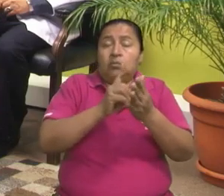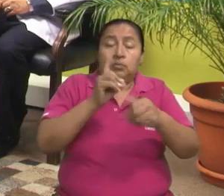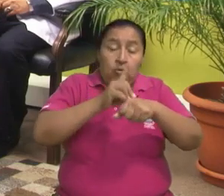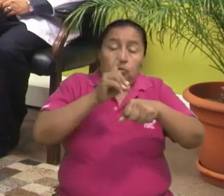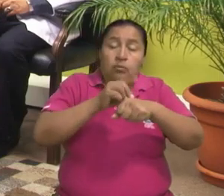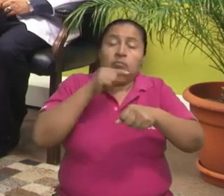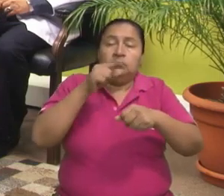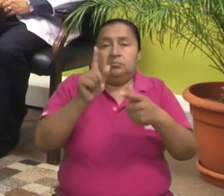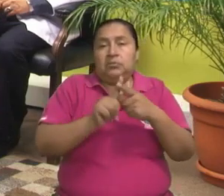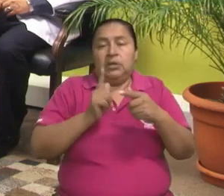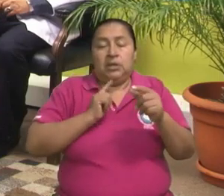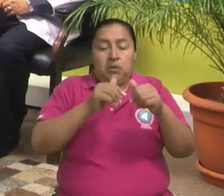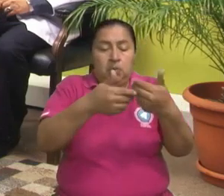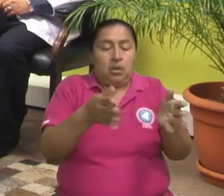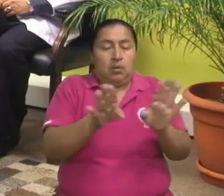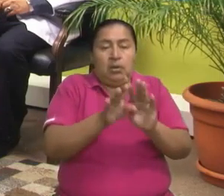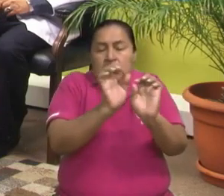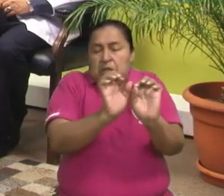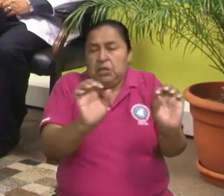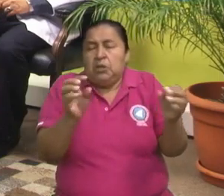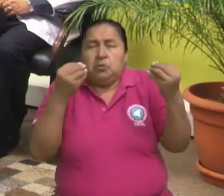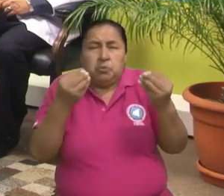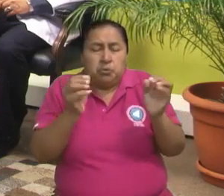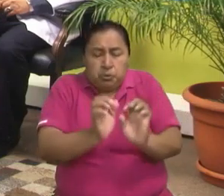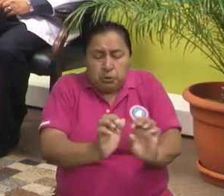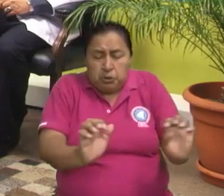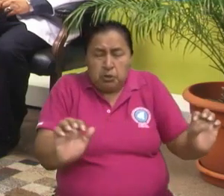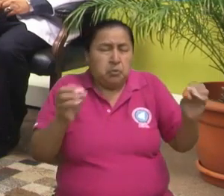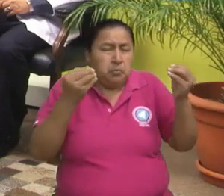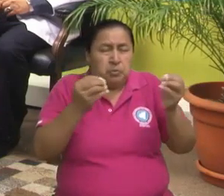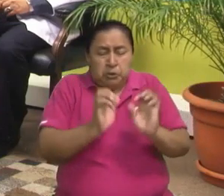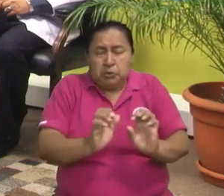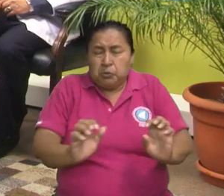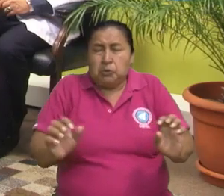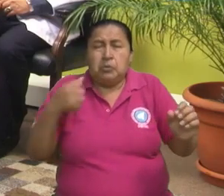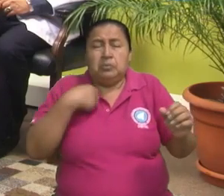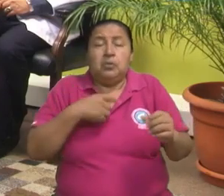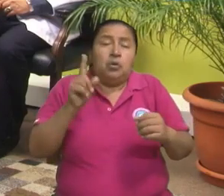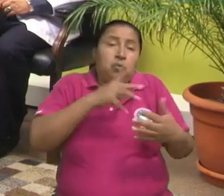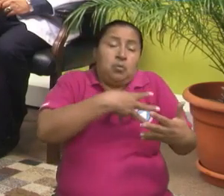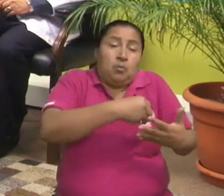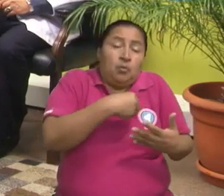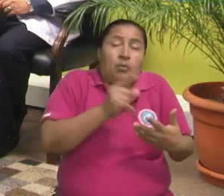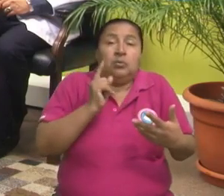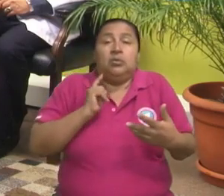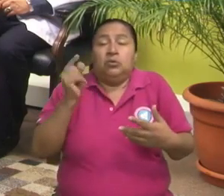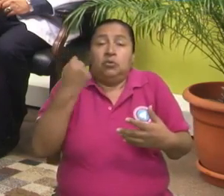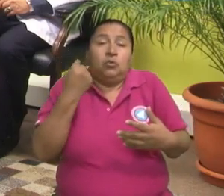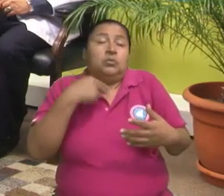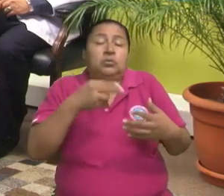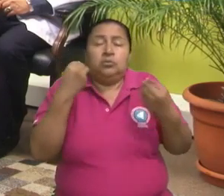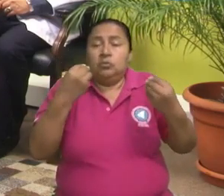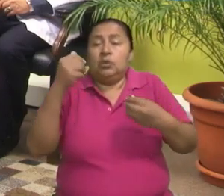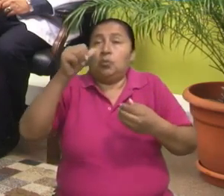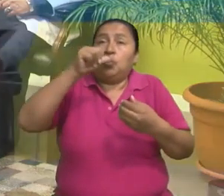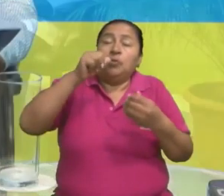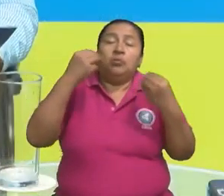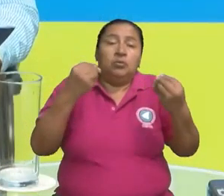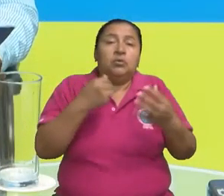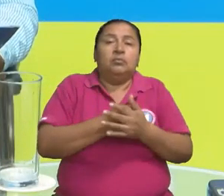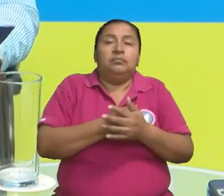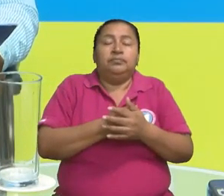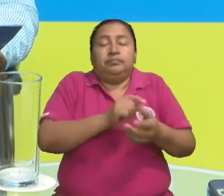en un aula de clase niño con poco el niño el no amamantarse en luchar mucho biberón el